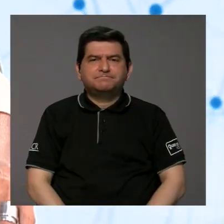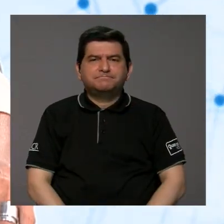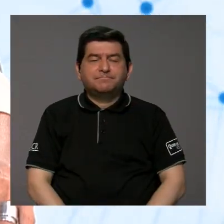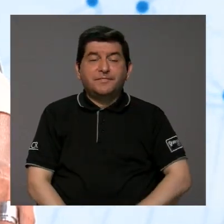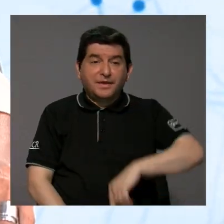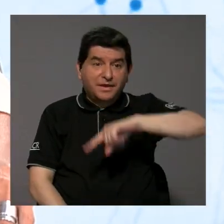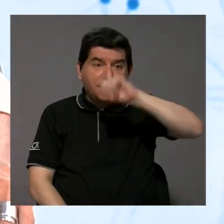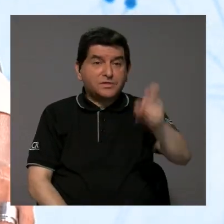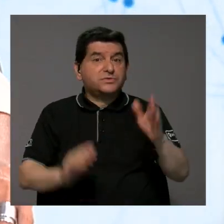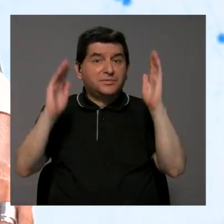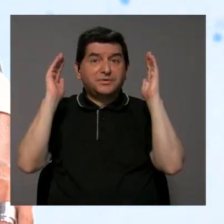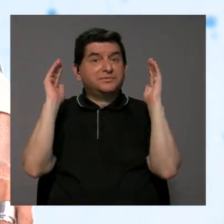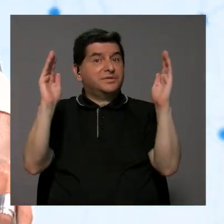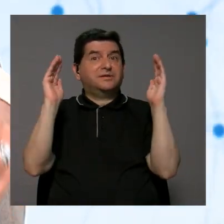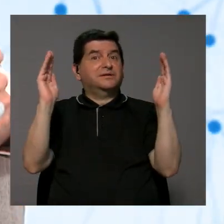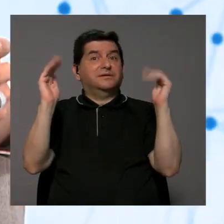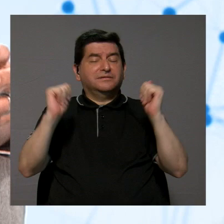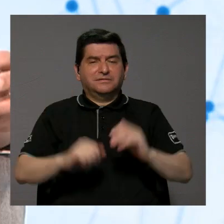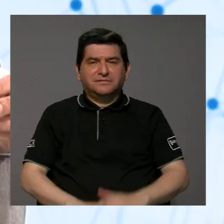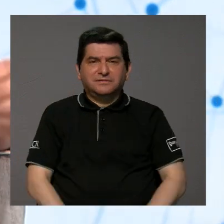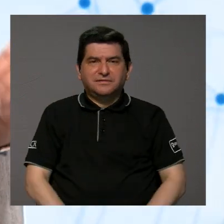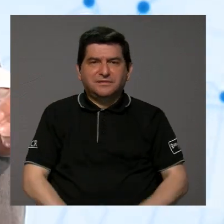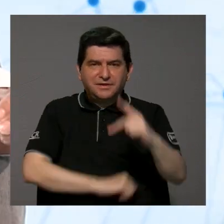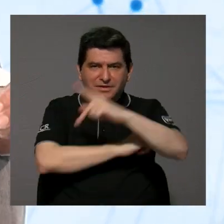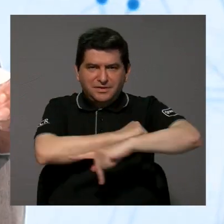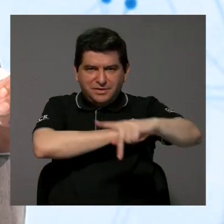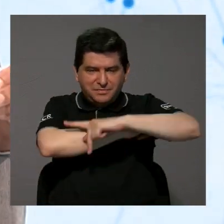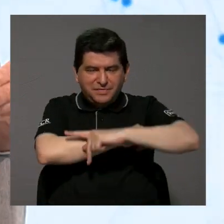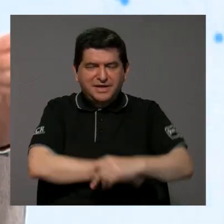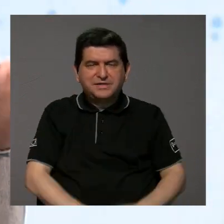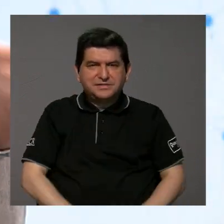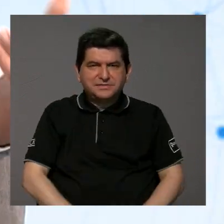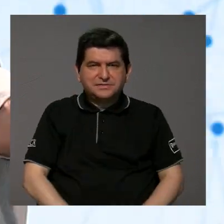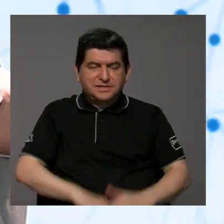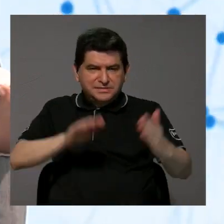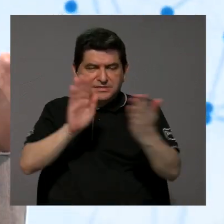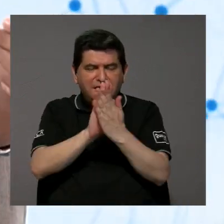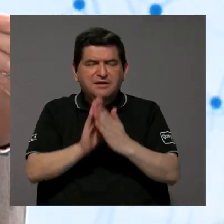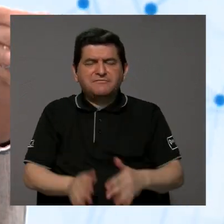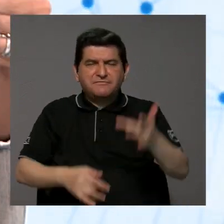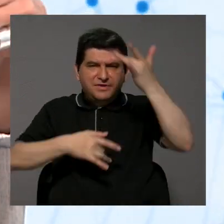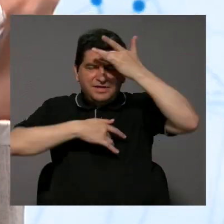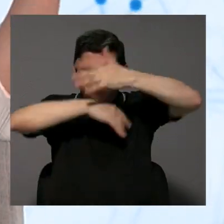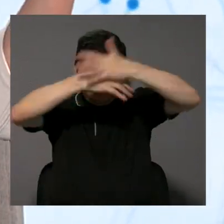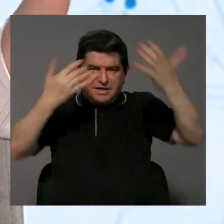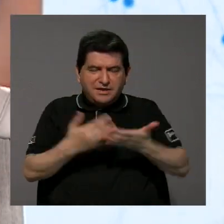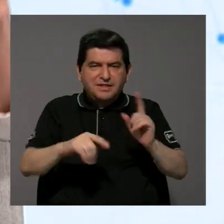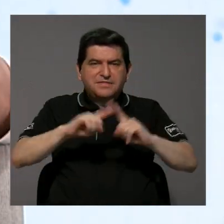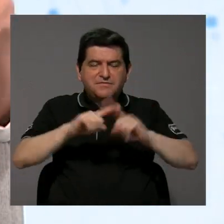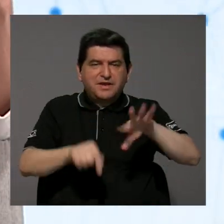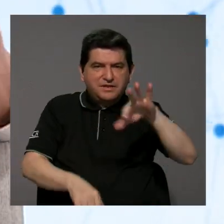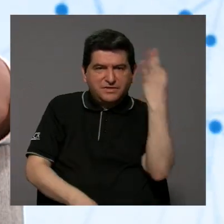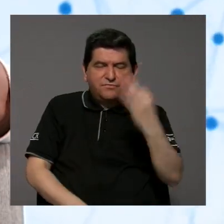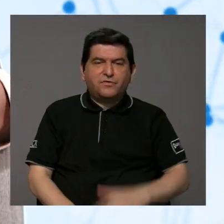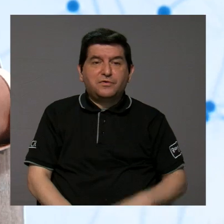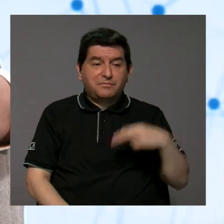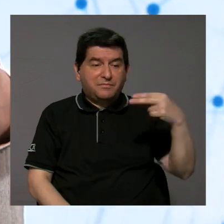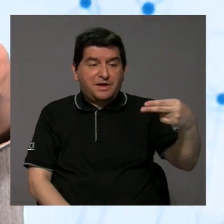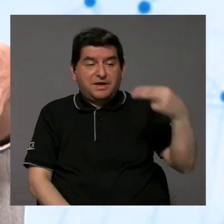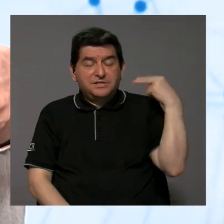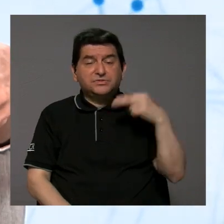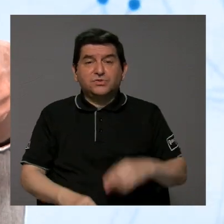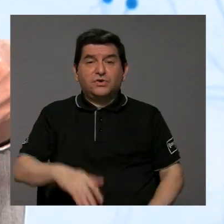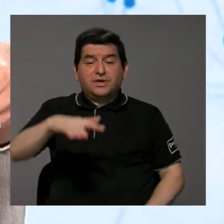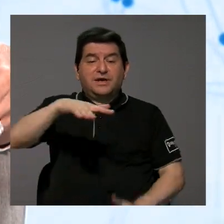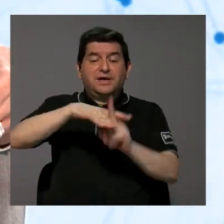Bueno, es una pregunta grande, pero digamos, los países llegan a la pandemia con distintos legados, es decir, la historia opera en el